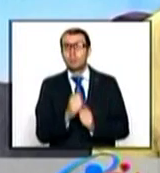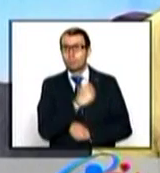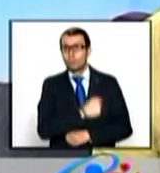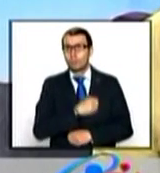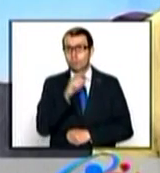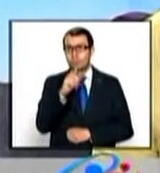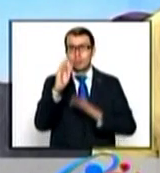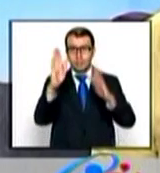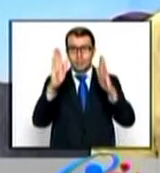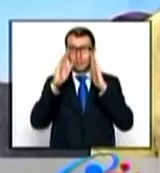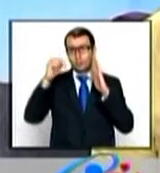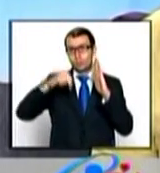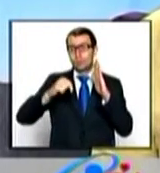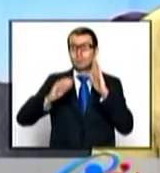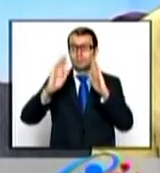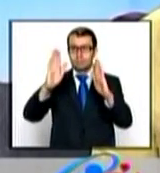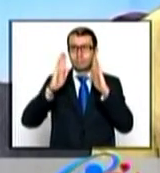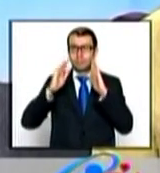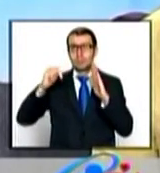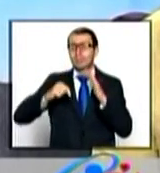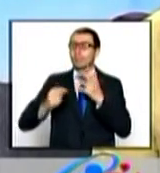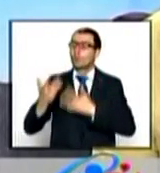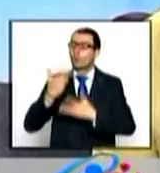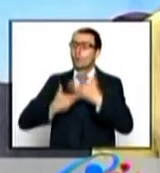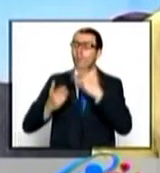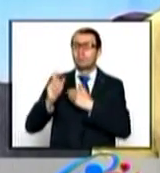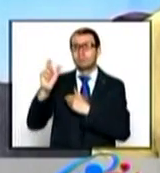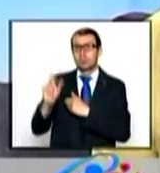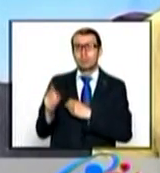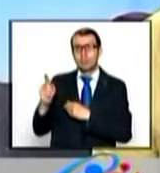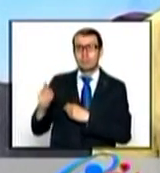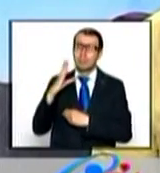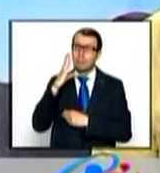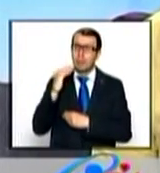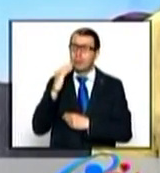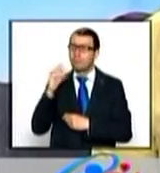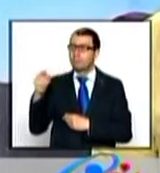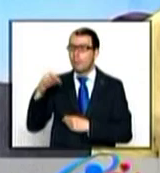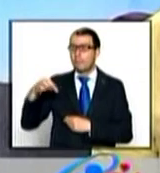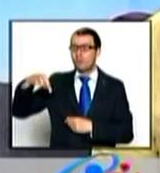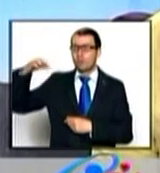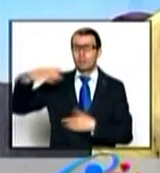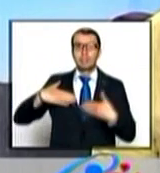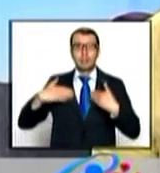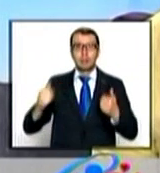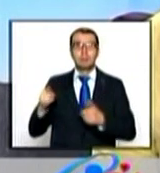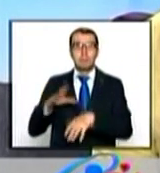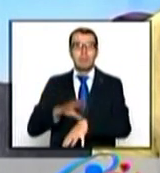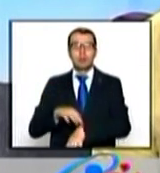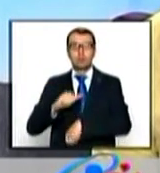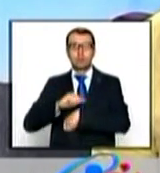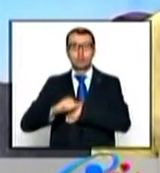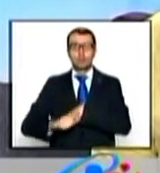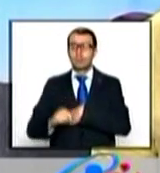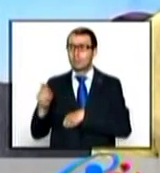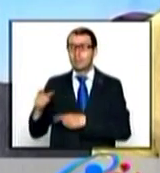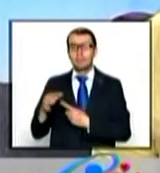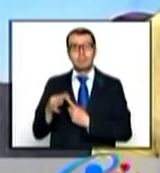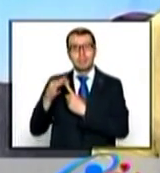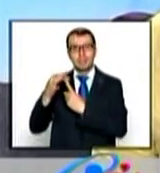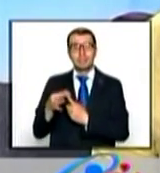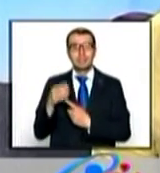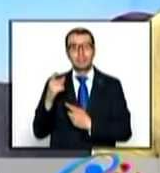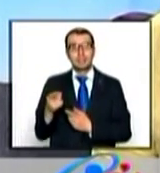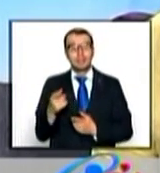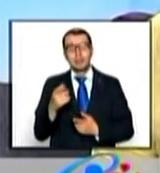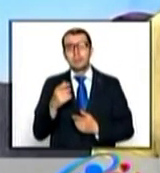vamos a compartir este espacio con uno de los profesionales de la salud, un médico cirujano especializado en medicina